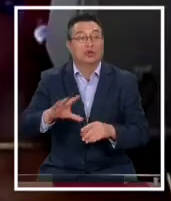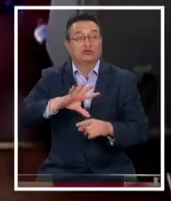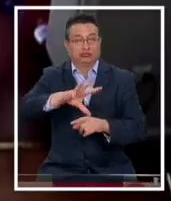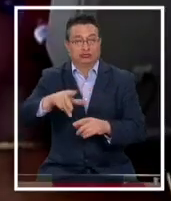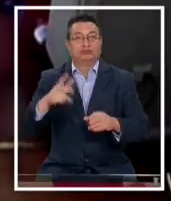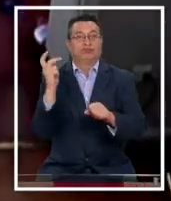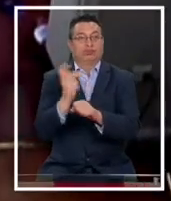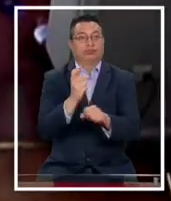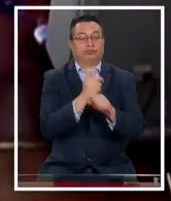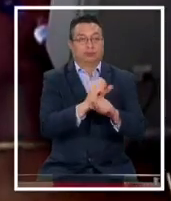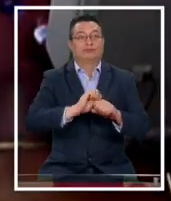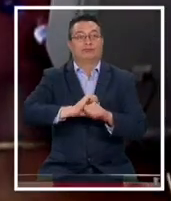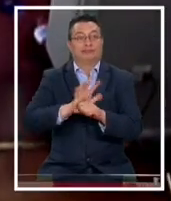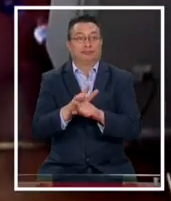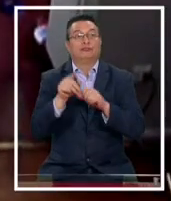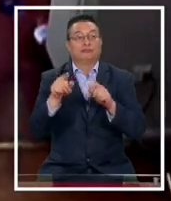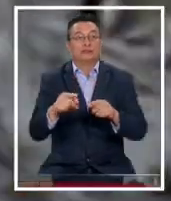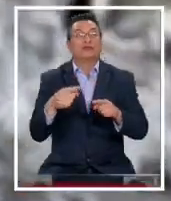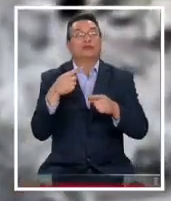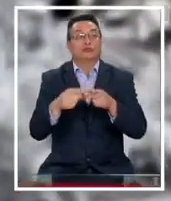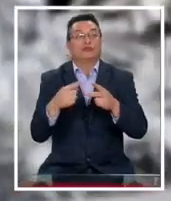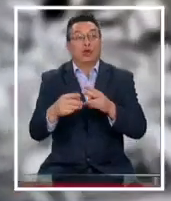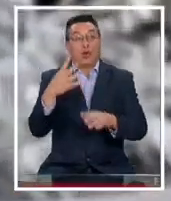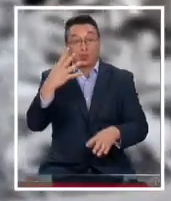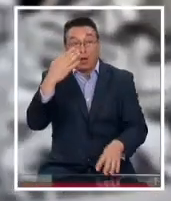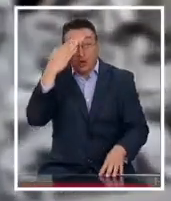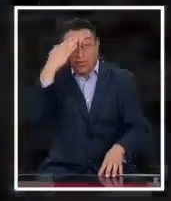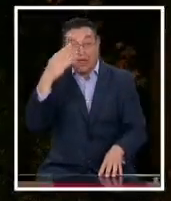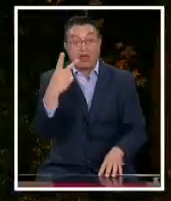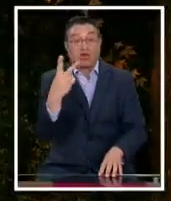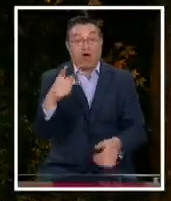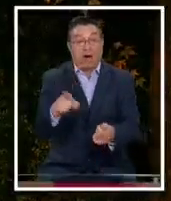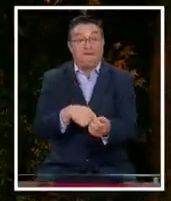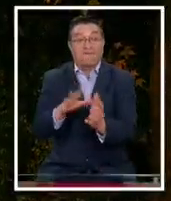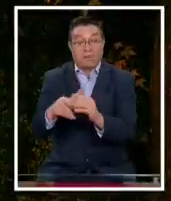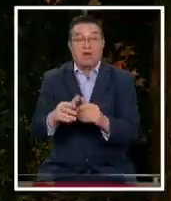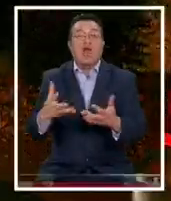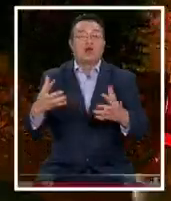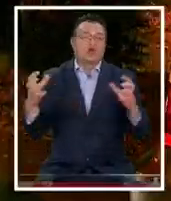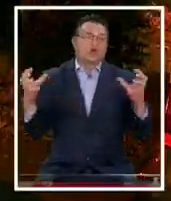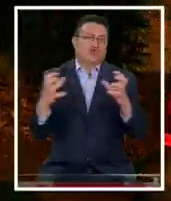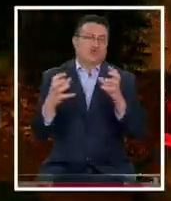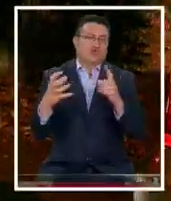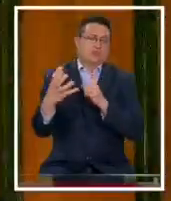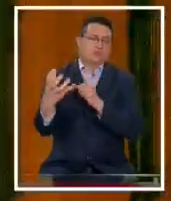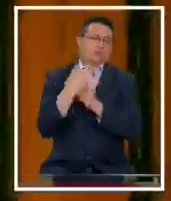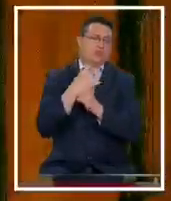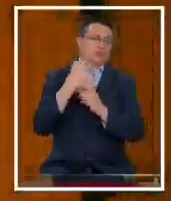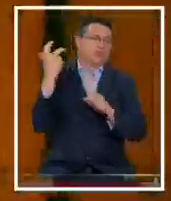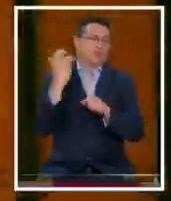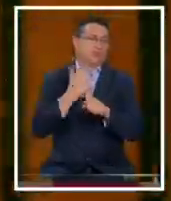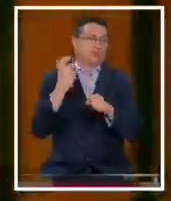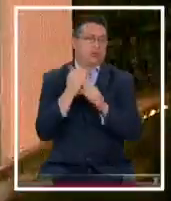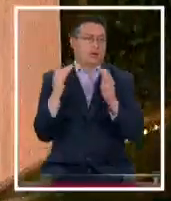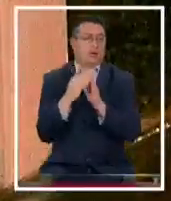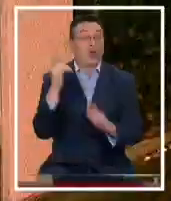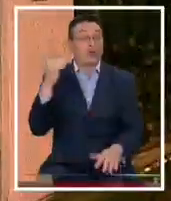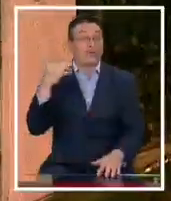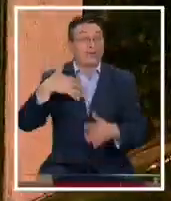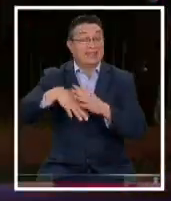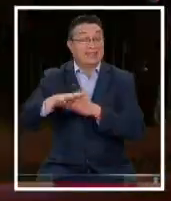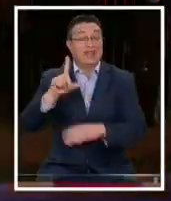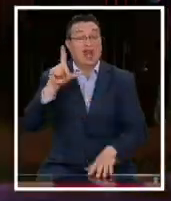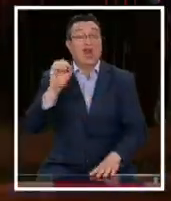a domicilios durante la pandemia y cuarentena, pero en 4 días dos familias han sufrido violentos asaltos en sus casas, el jueves 15 en